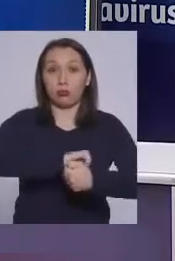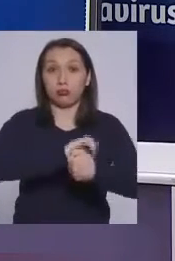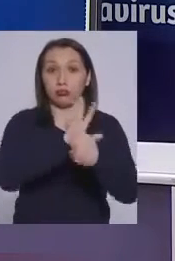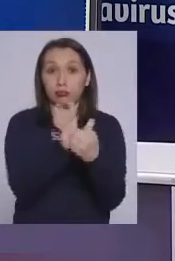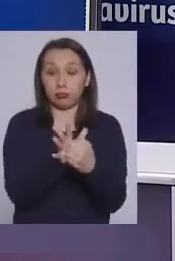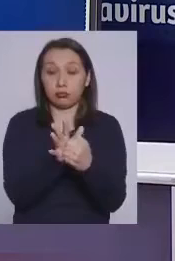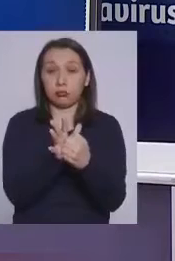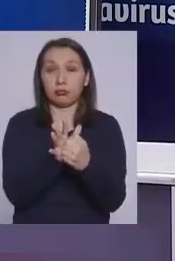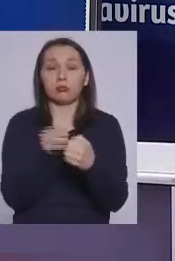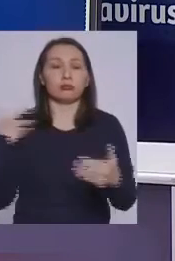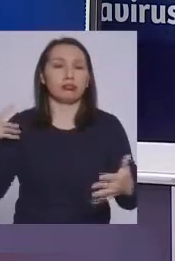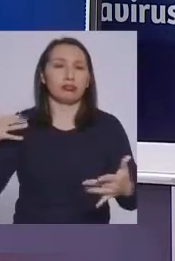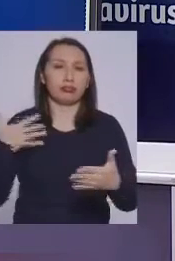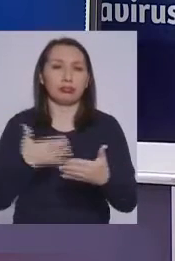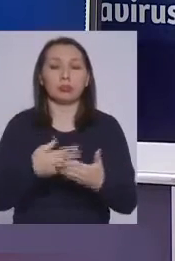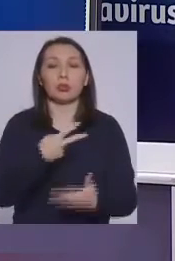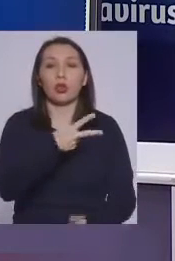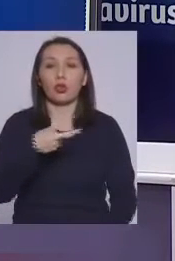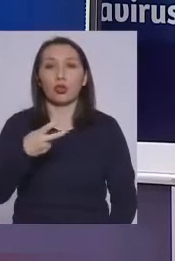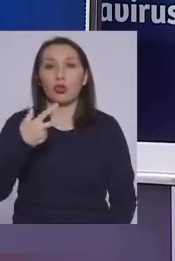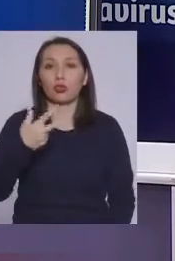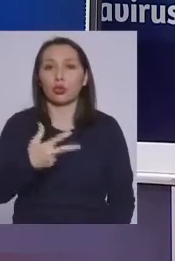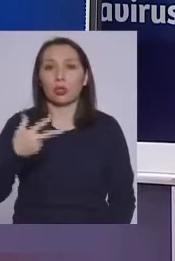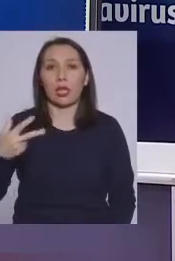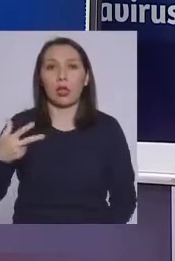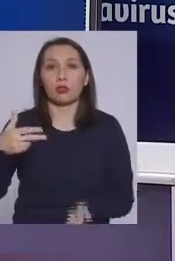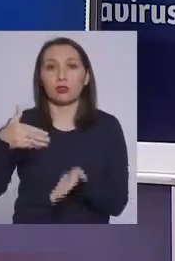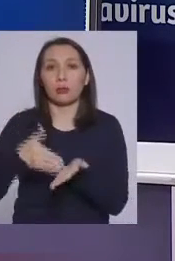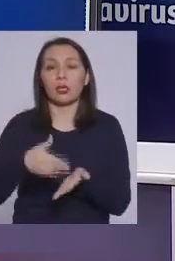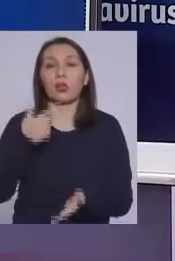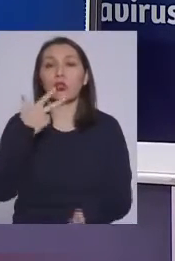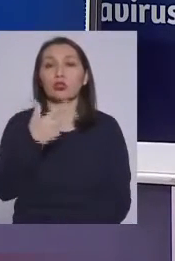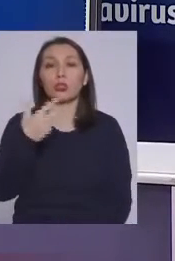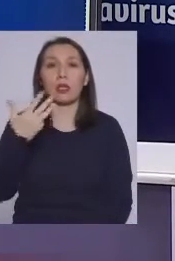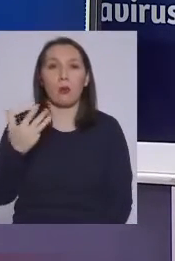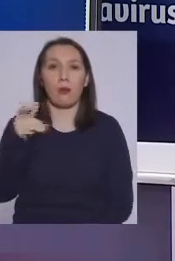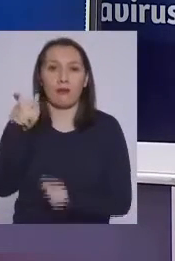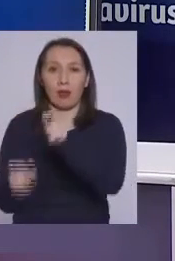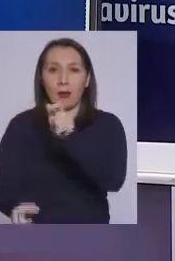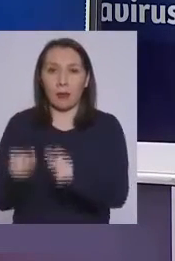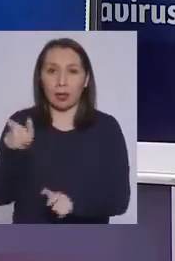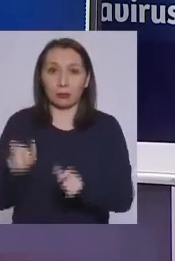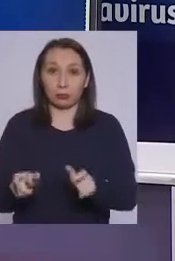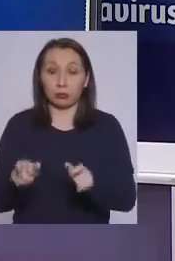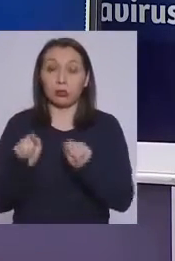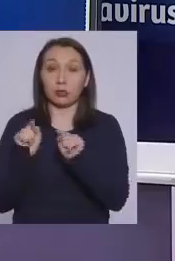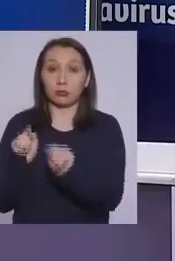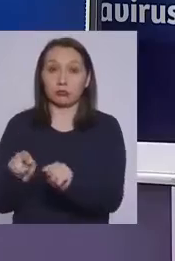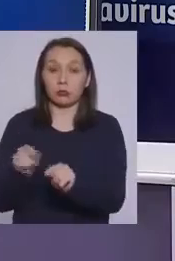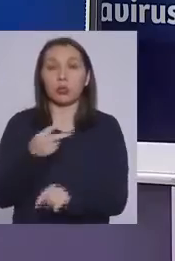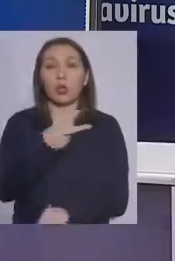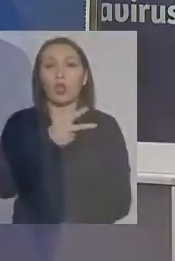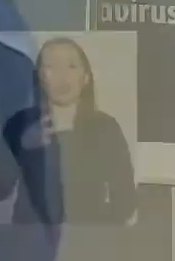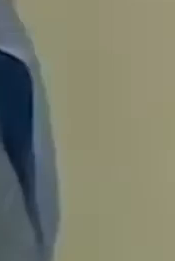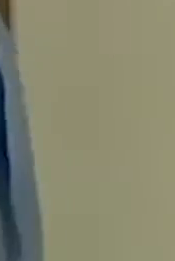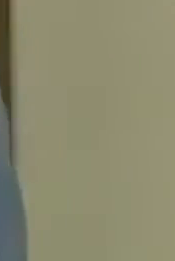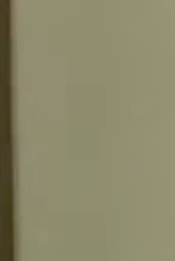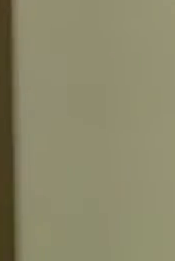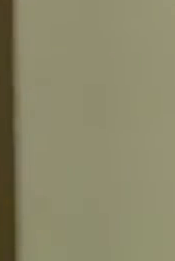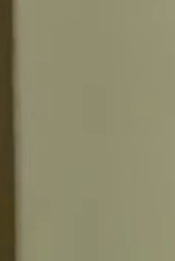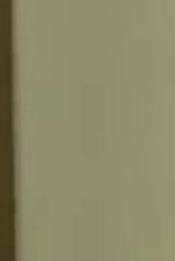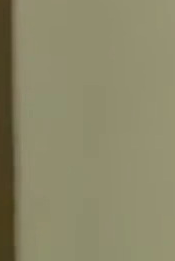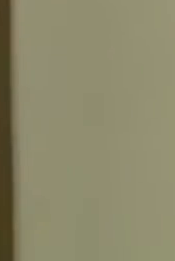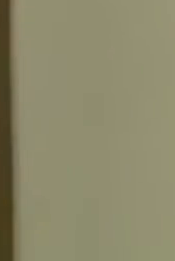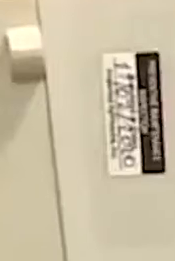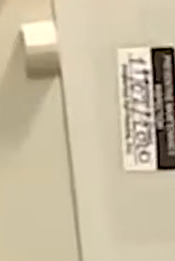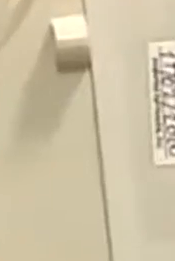coronavirus tenemos 288 mil 89 personas siendo 253 mil